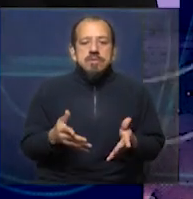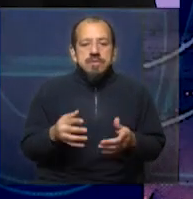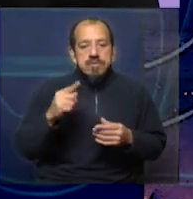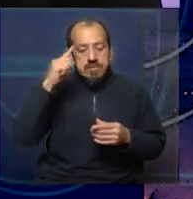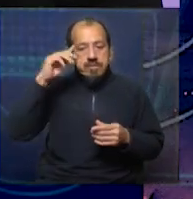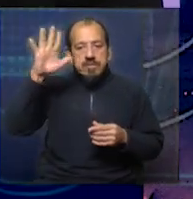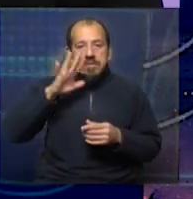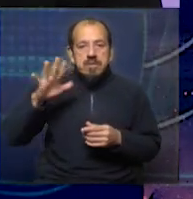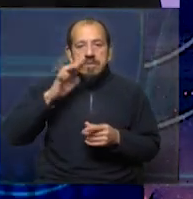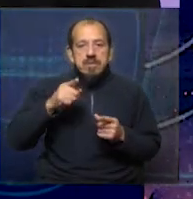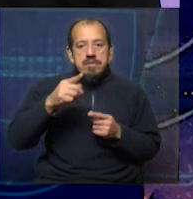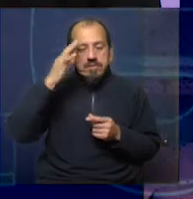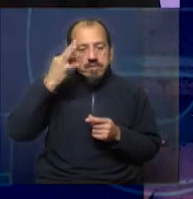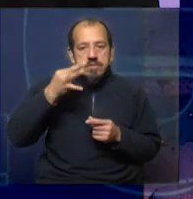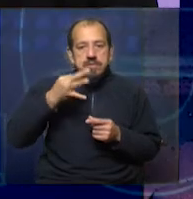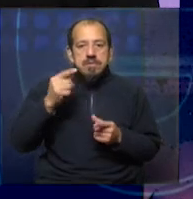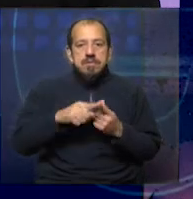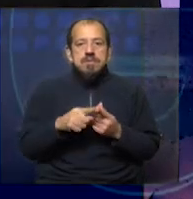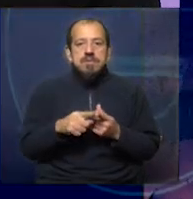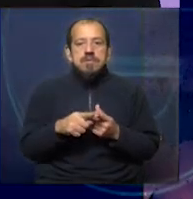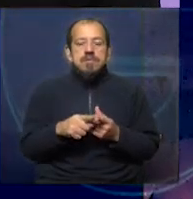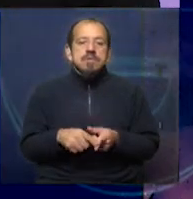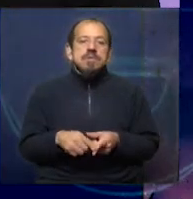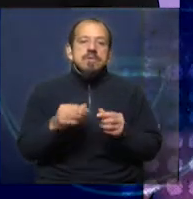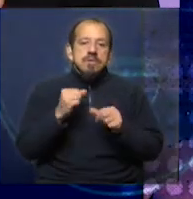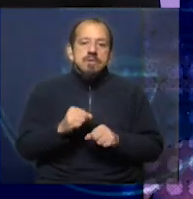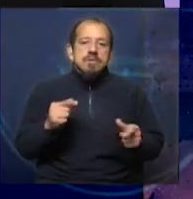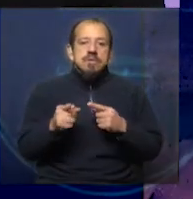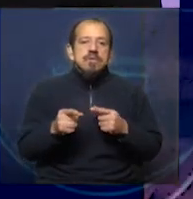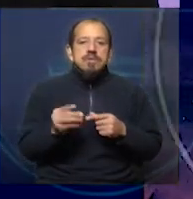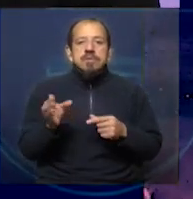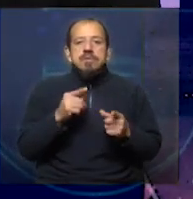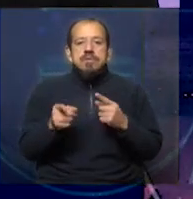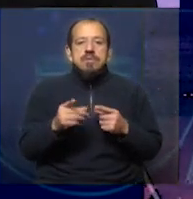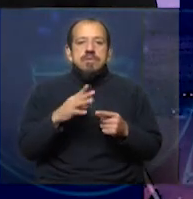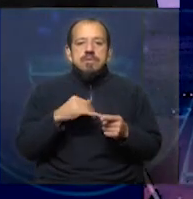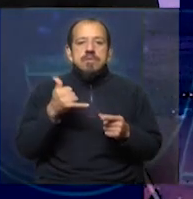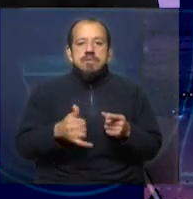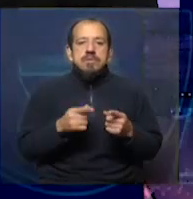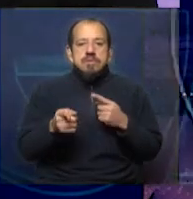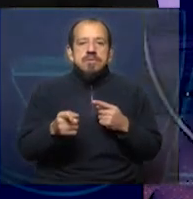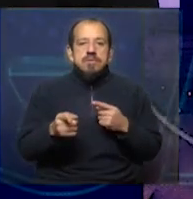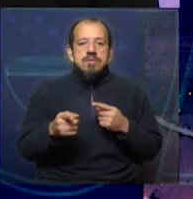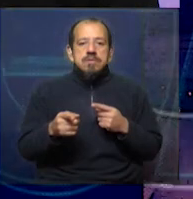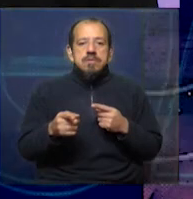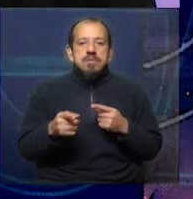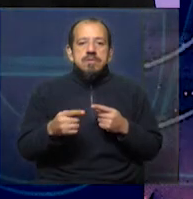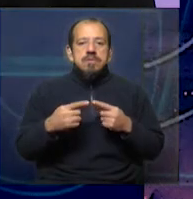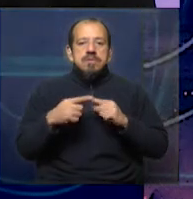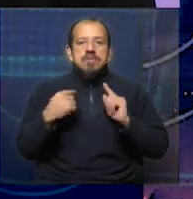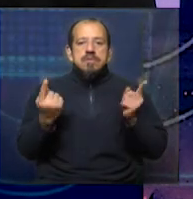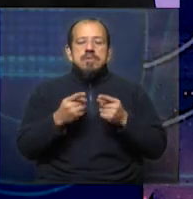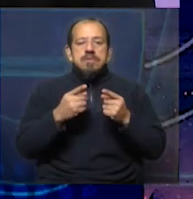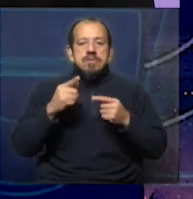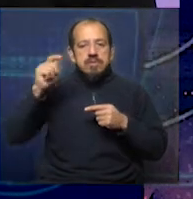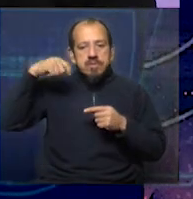imaginar sobre esa realidad, otros caminos posibles, y toda la riqueza que tiene ese universo del documental,